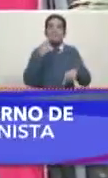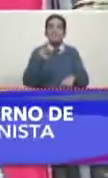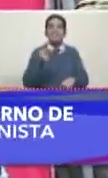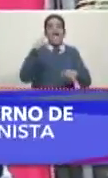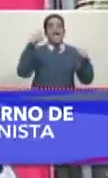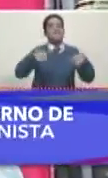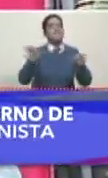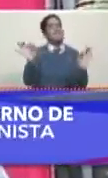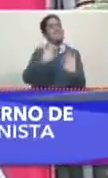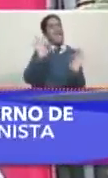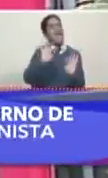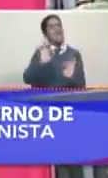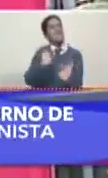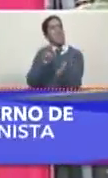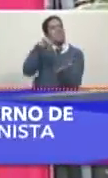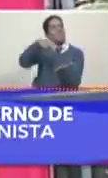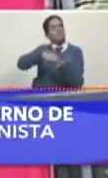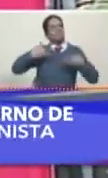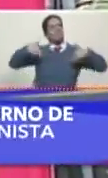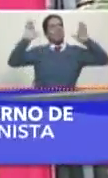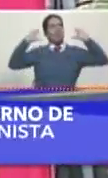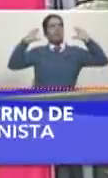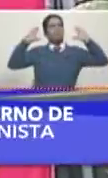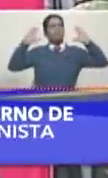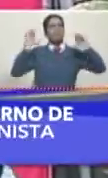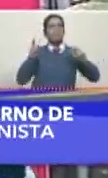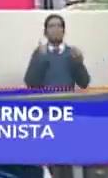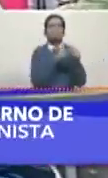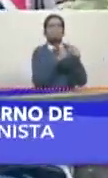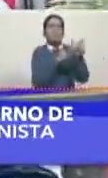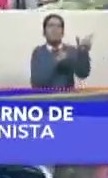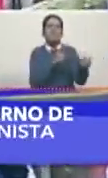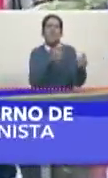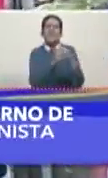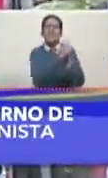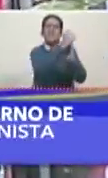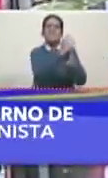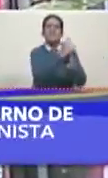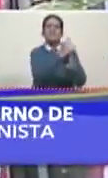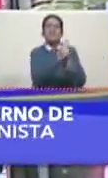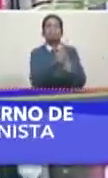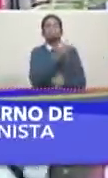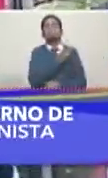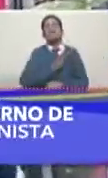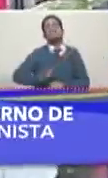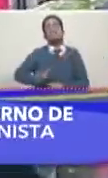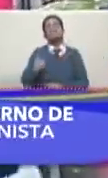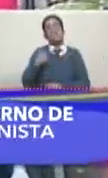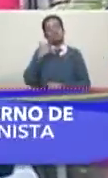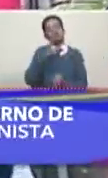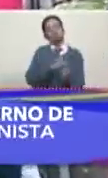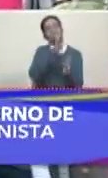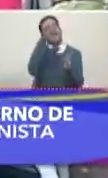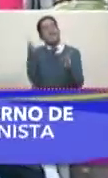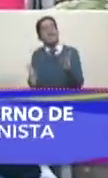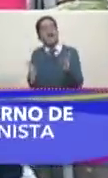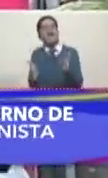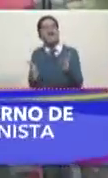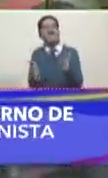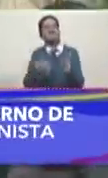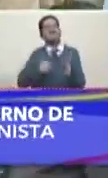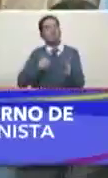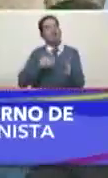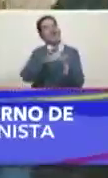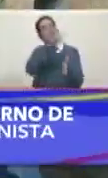nadie se rinde y el primero que estará al frente será el presidente y yo al lado de él. Estaré siempre al lado del